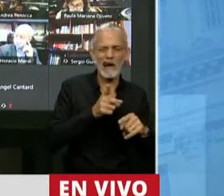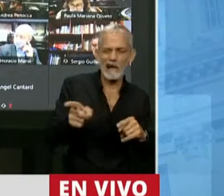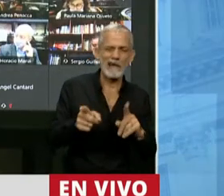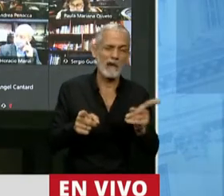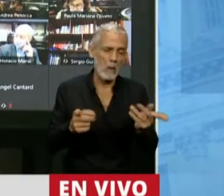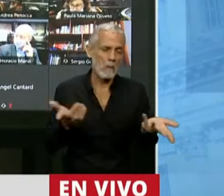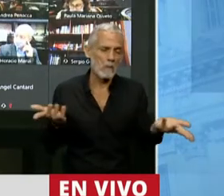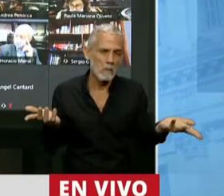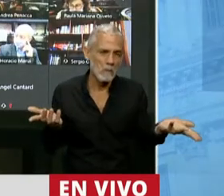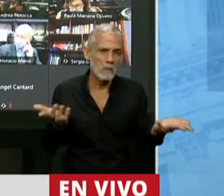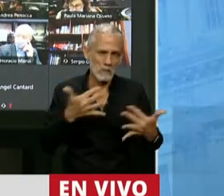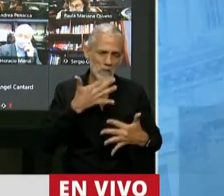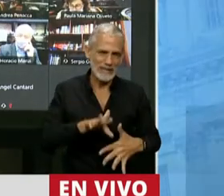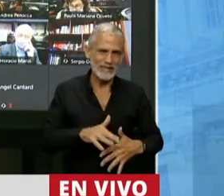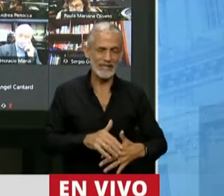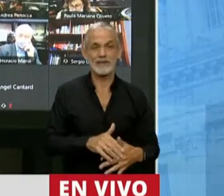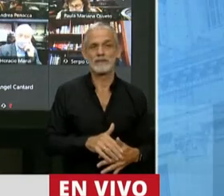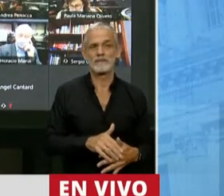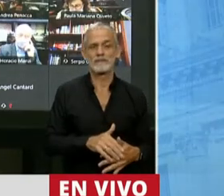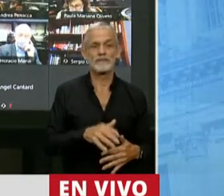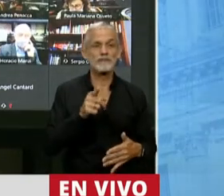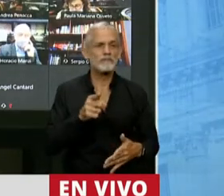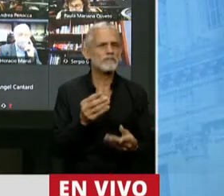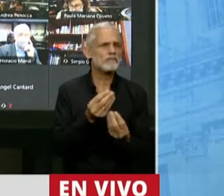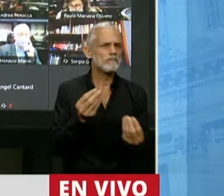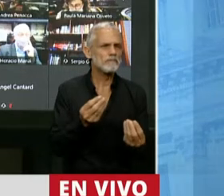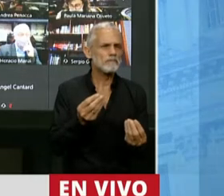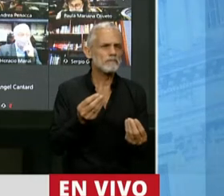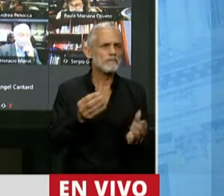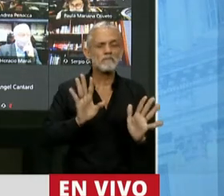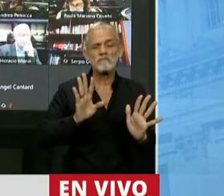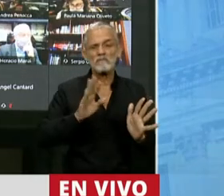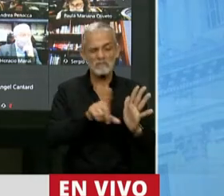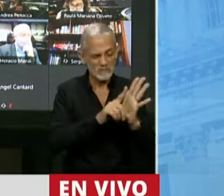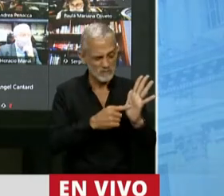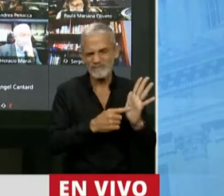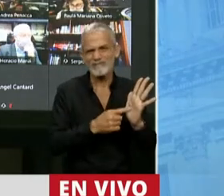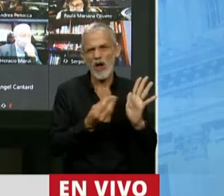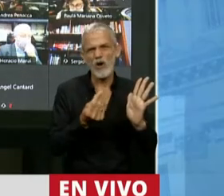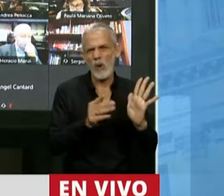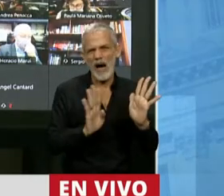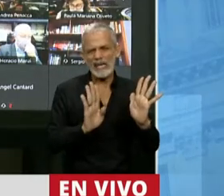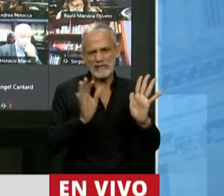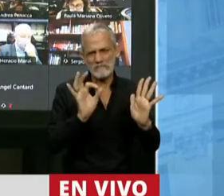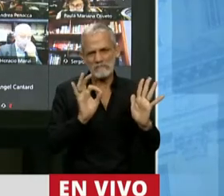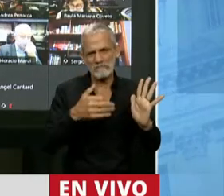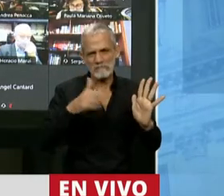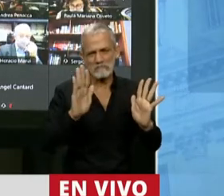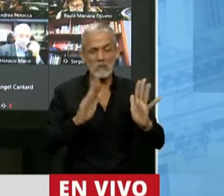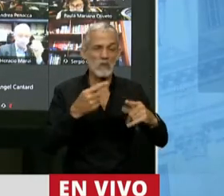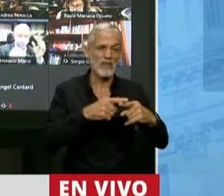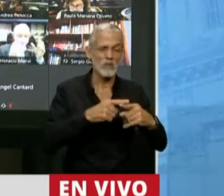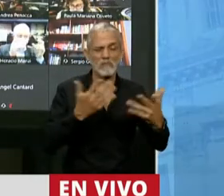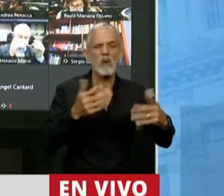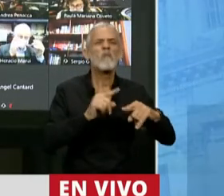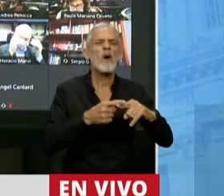político. Eso solo serviría para invalidar la ley. Pero, insisto, alguien lo puede discutir